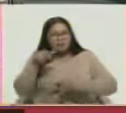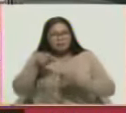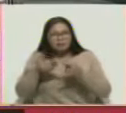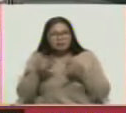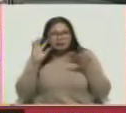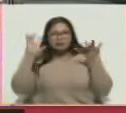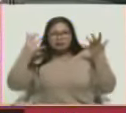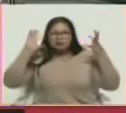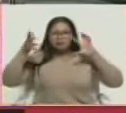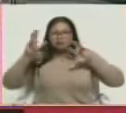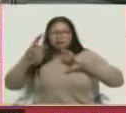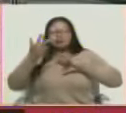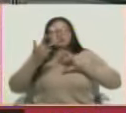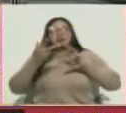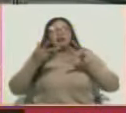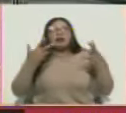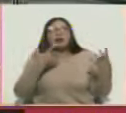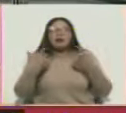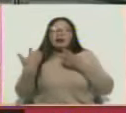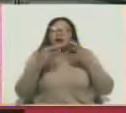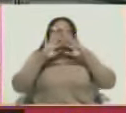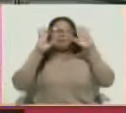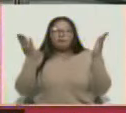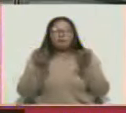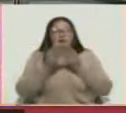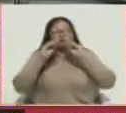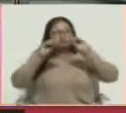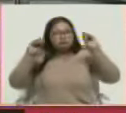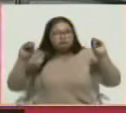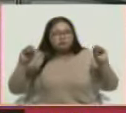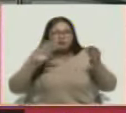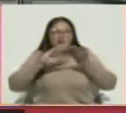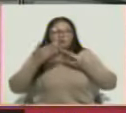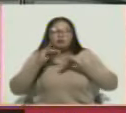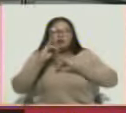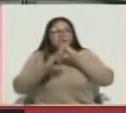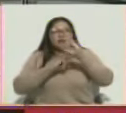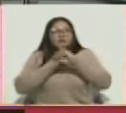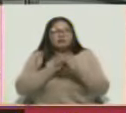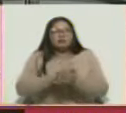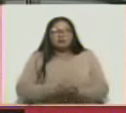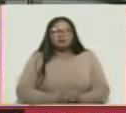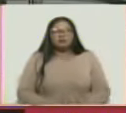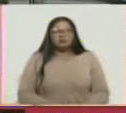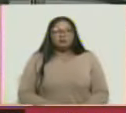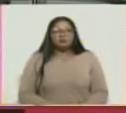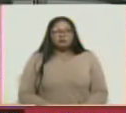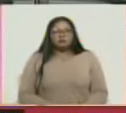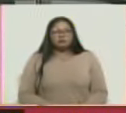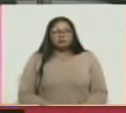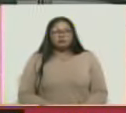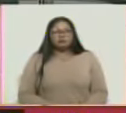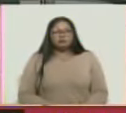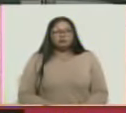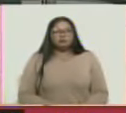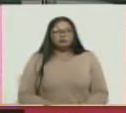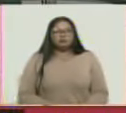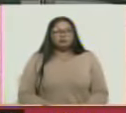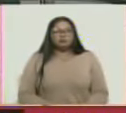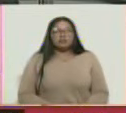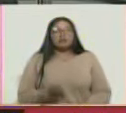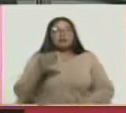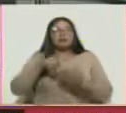de la Tercera Guerra Mundial. Por eso yo llamo a la comunidad internacional para que intervenga de manera inmediata